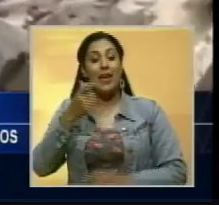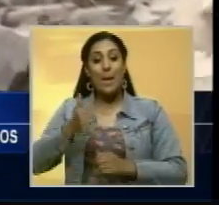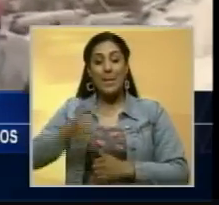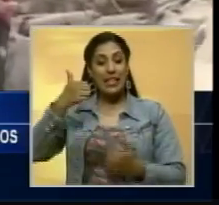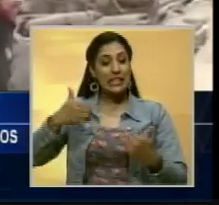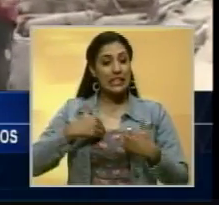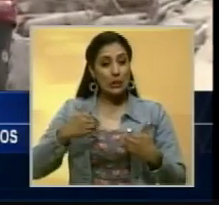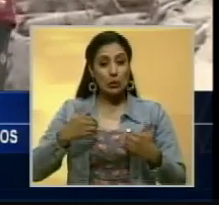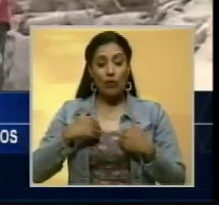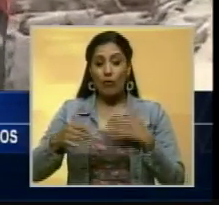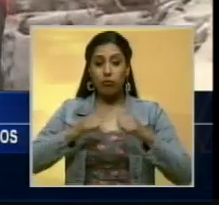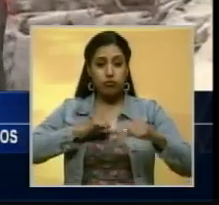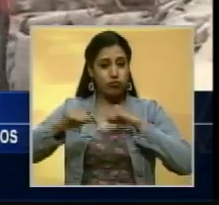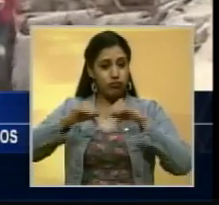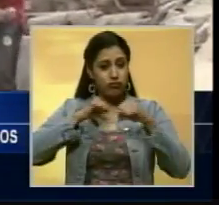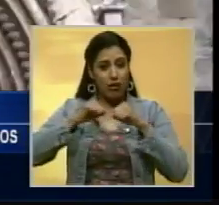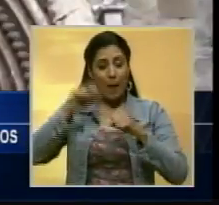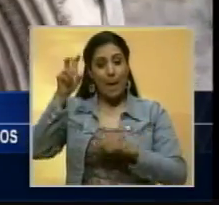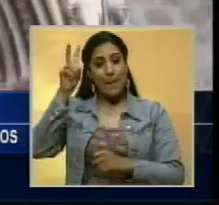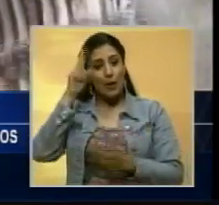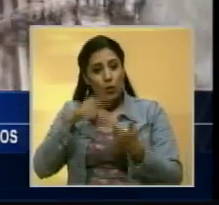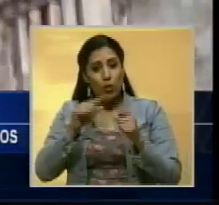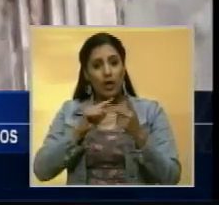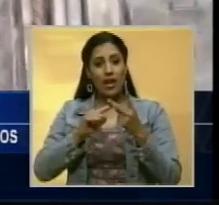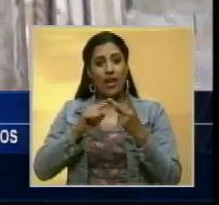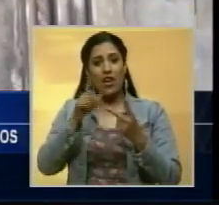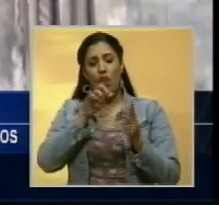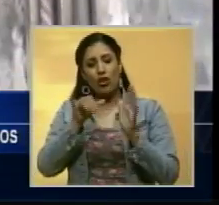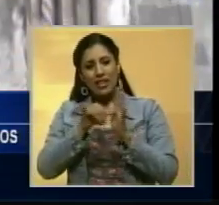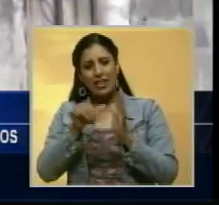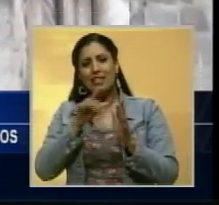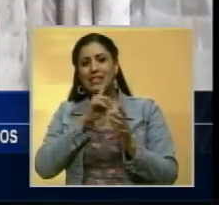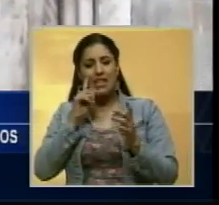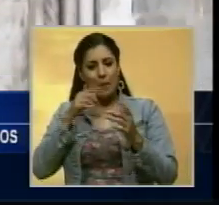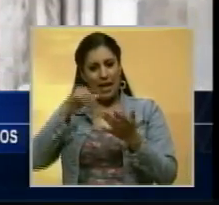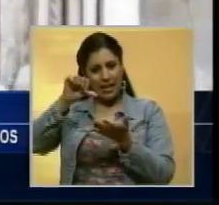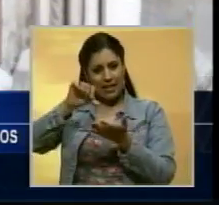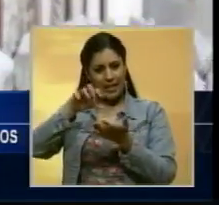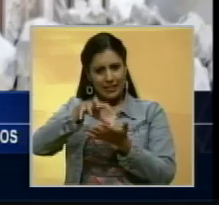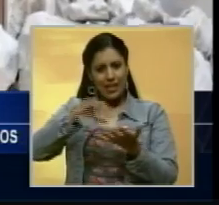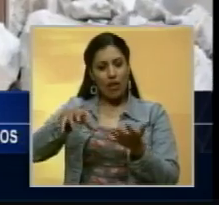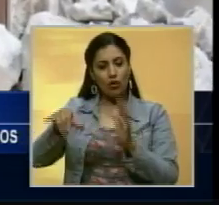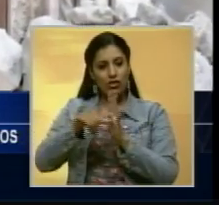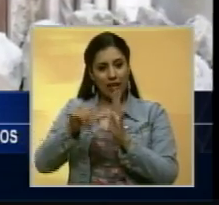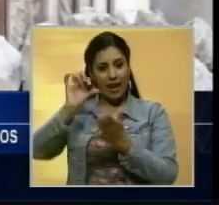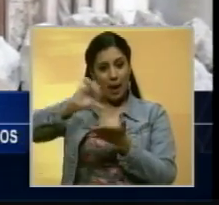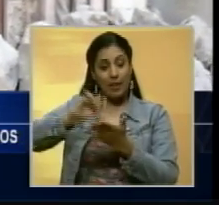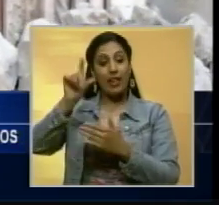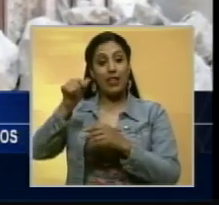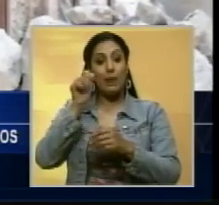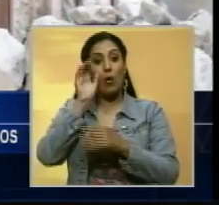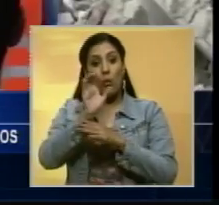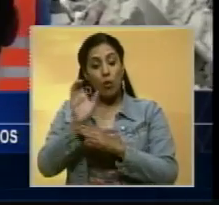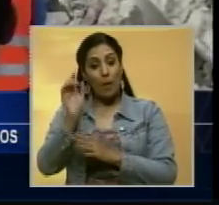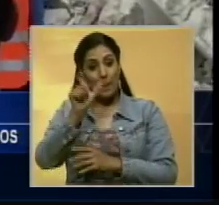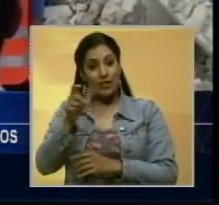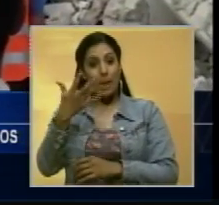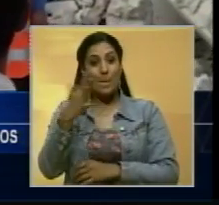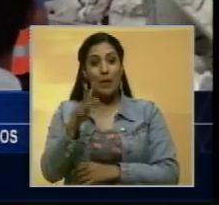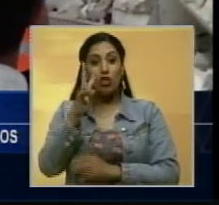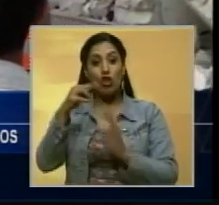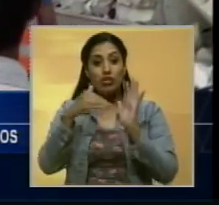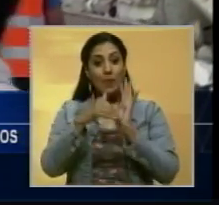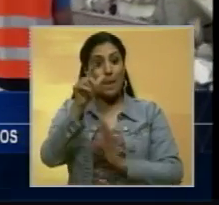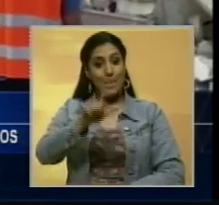más afectadas por el terremoto fueron Perugia y Ascioli Piceno. Asimismo, según información de Protección Civil, al menos